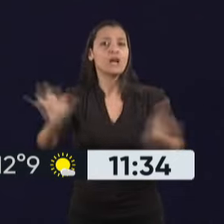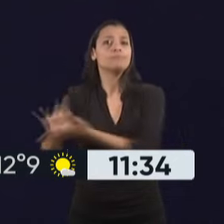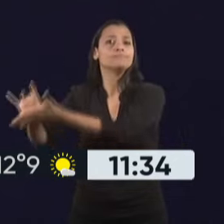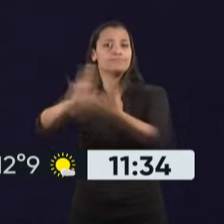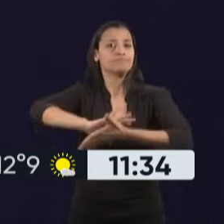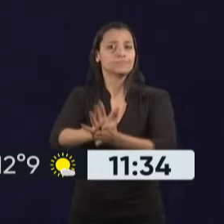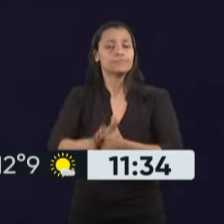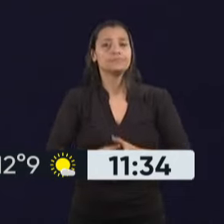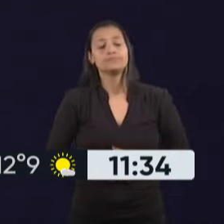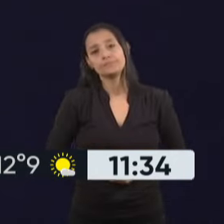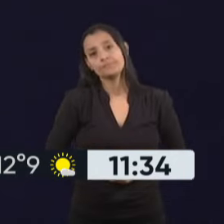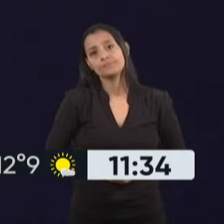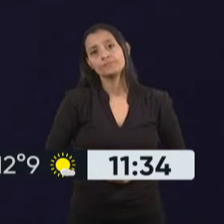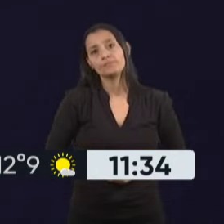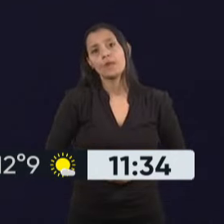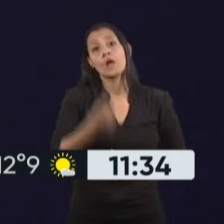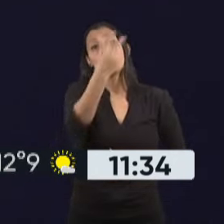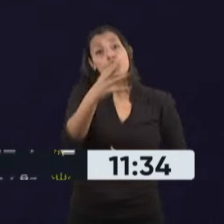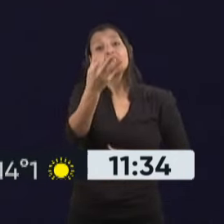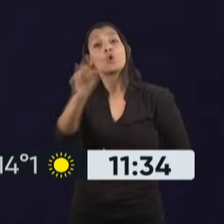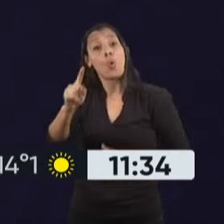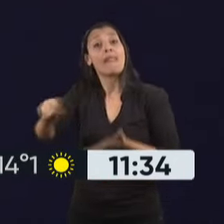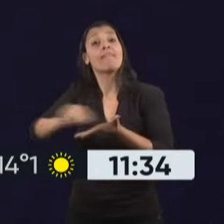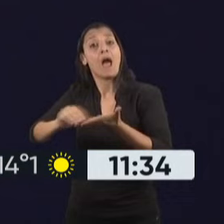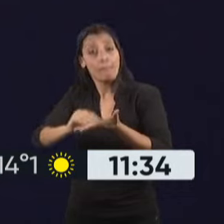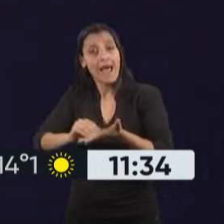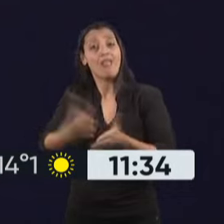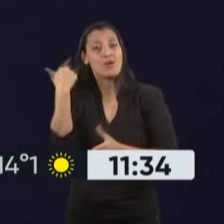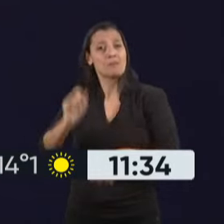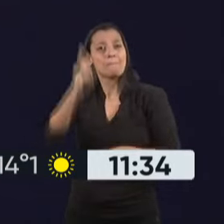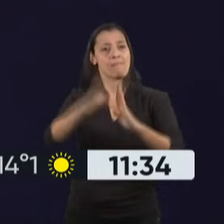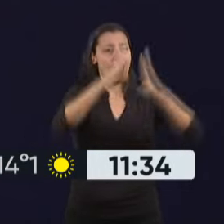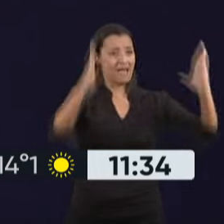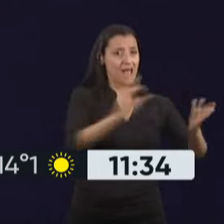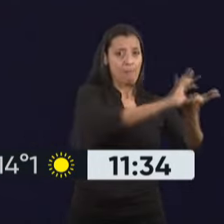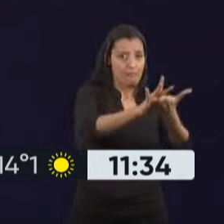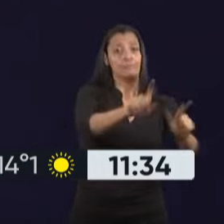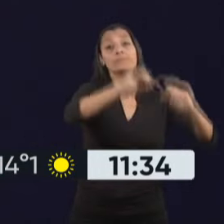eliminado. 240 empleados fueron eliminados en la primera etapa y